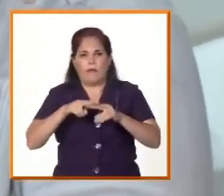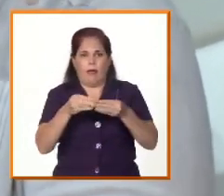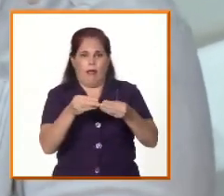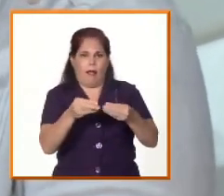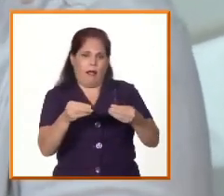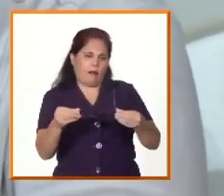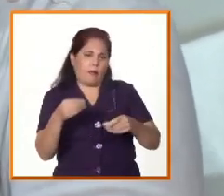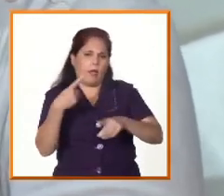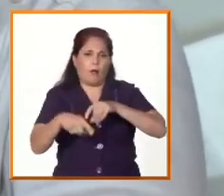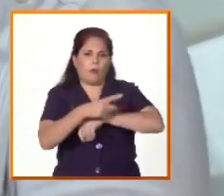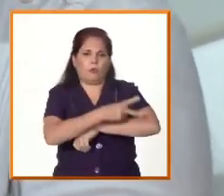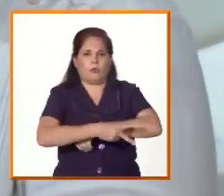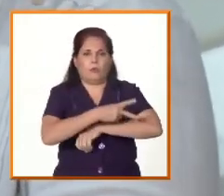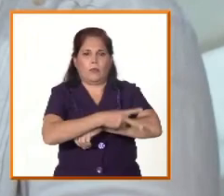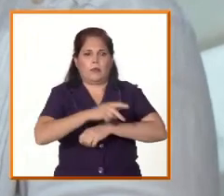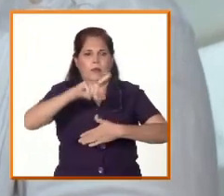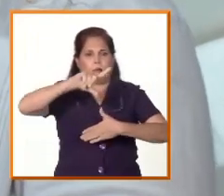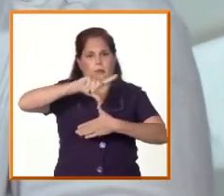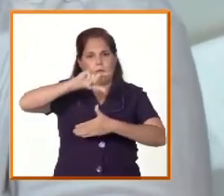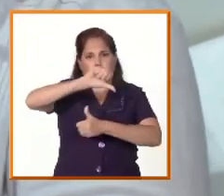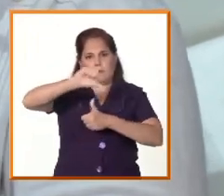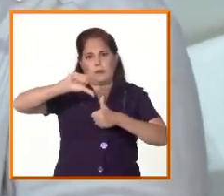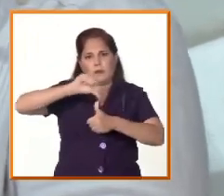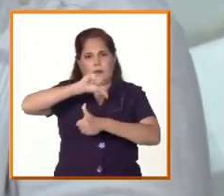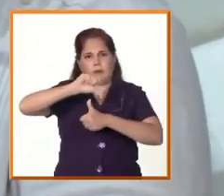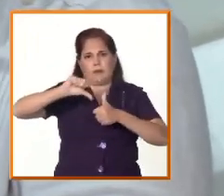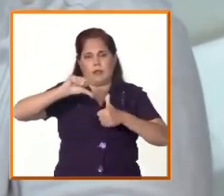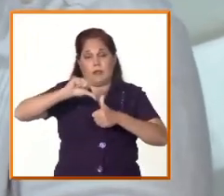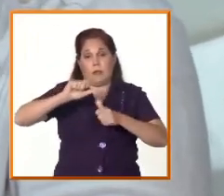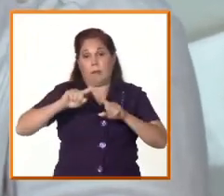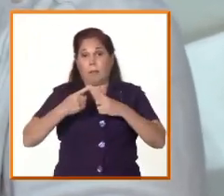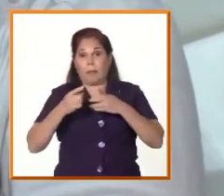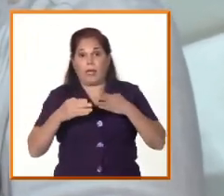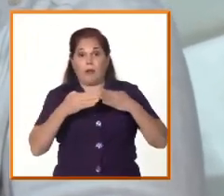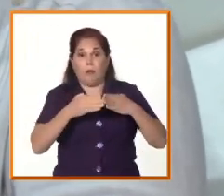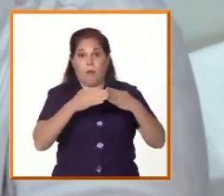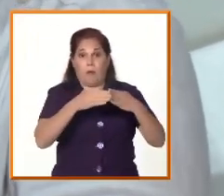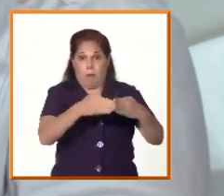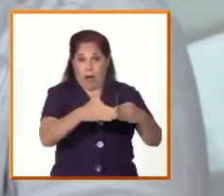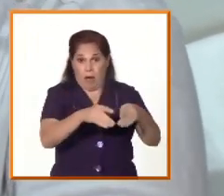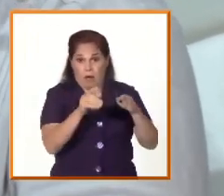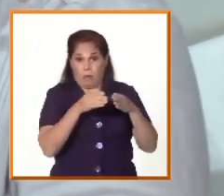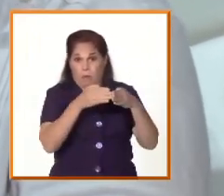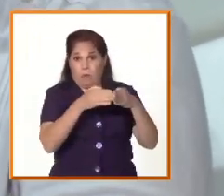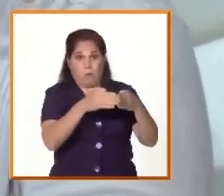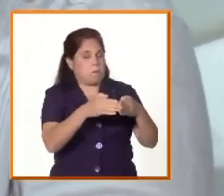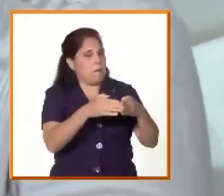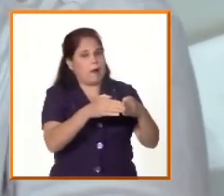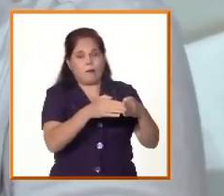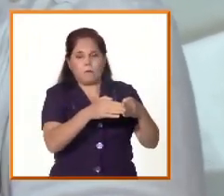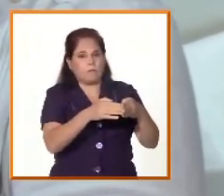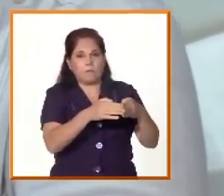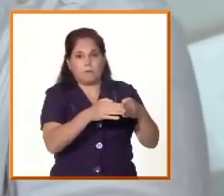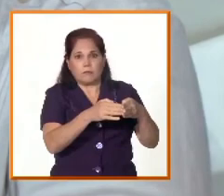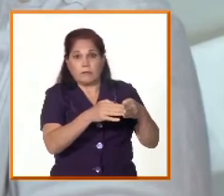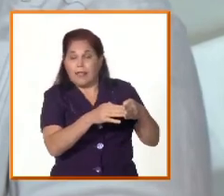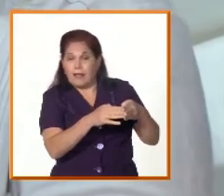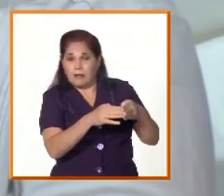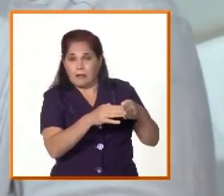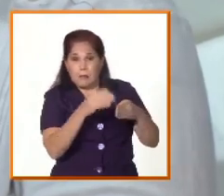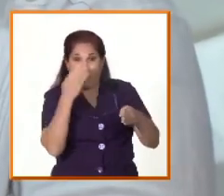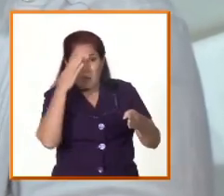países del área y en muchas ocasiones navieras que radican en esos países no quiere no no aceptan